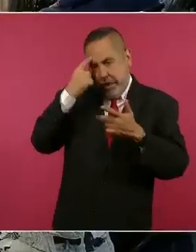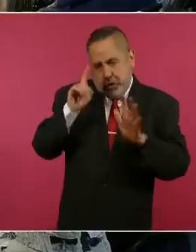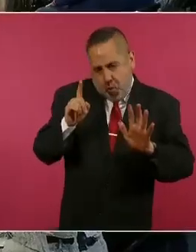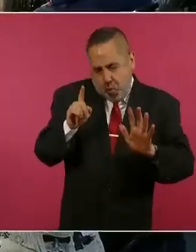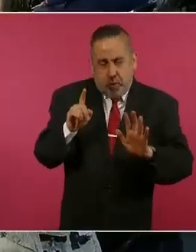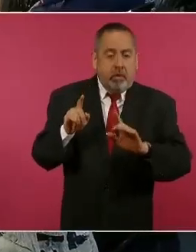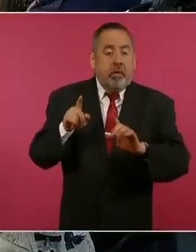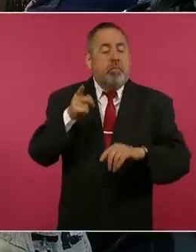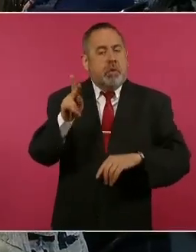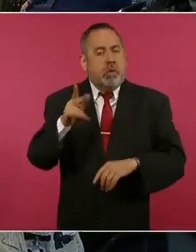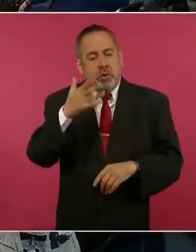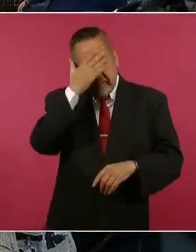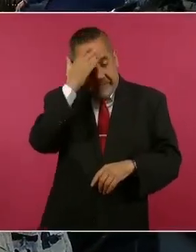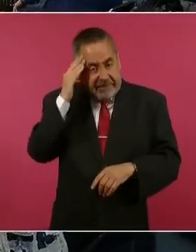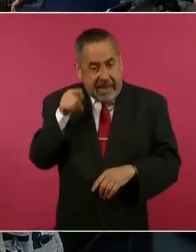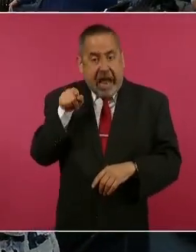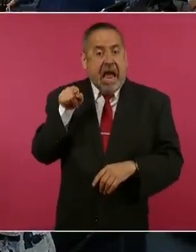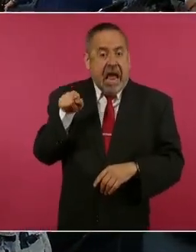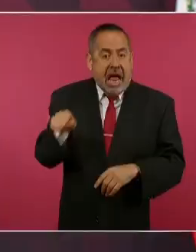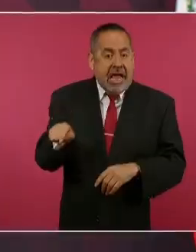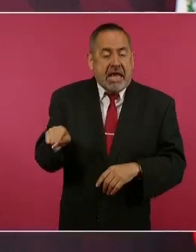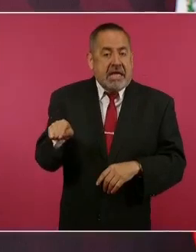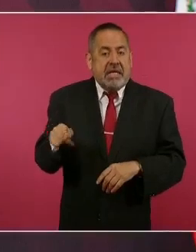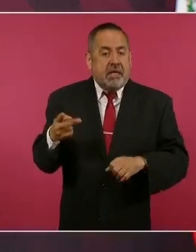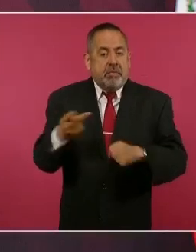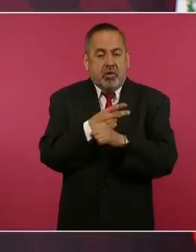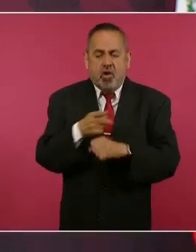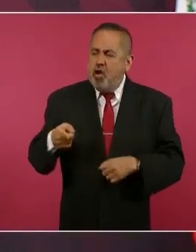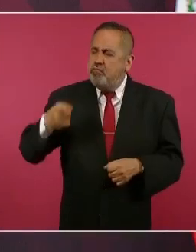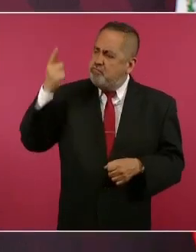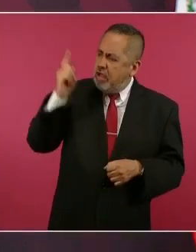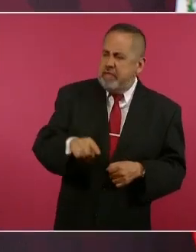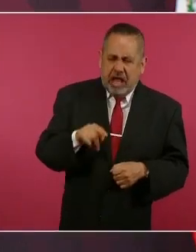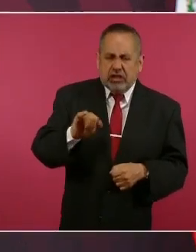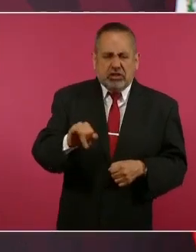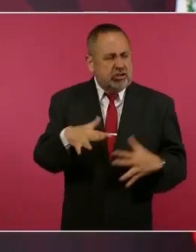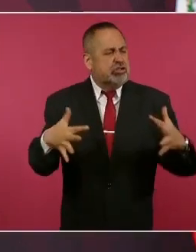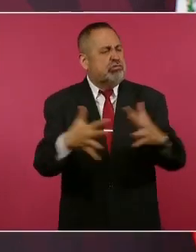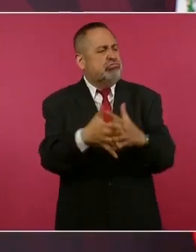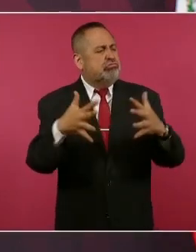lo que habría de provocar